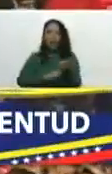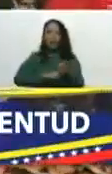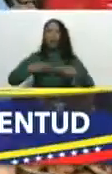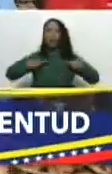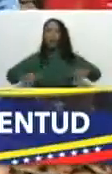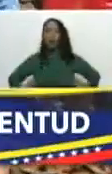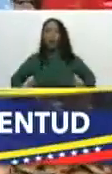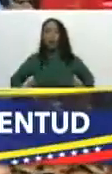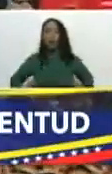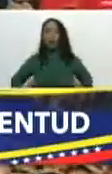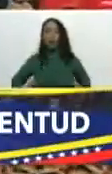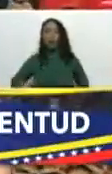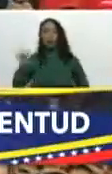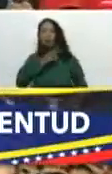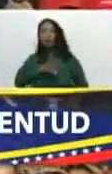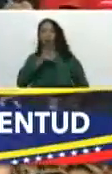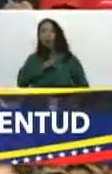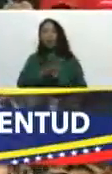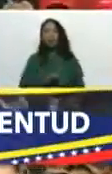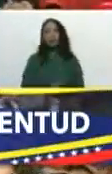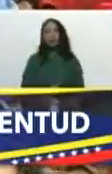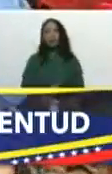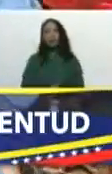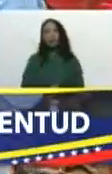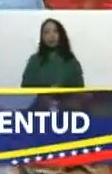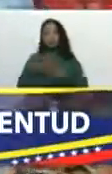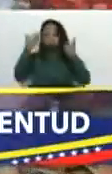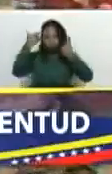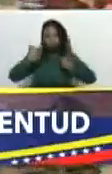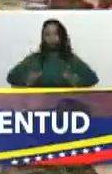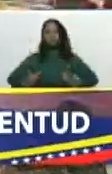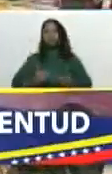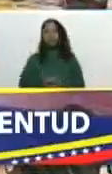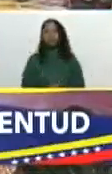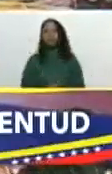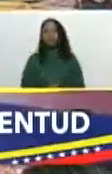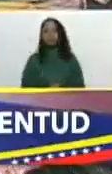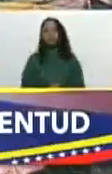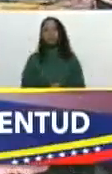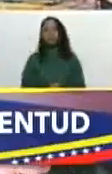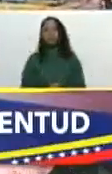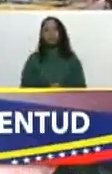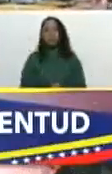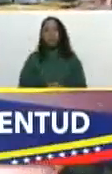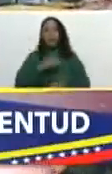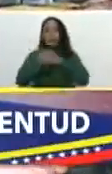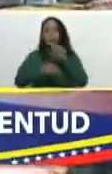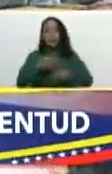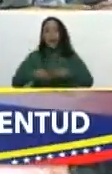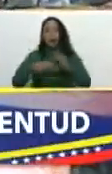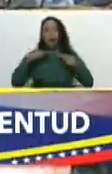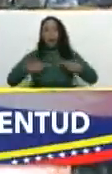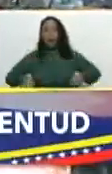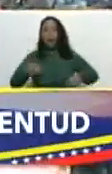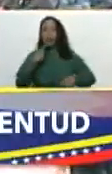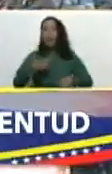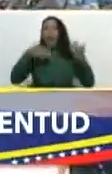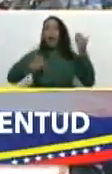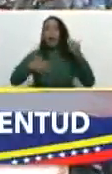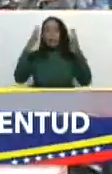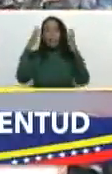humanista de la sociedad, del ser humano. Que sea humana la humanidad, dijo Ali Primera.